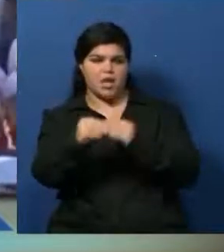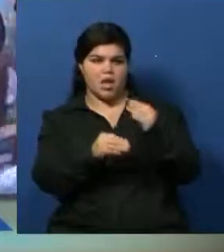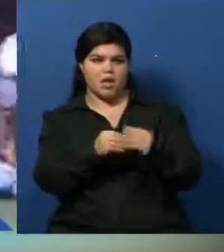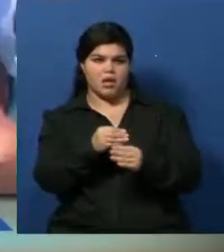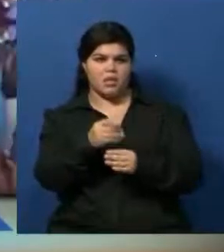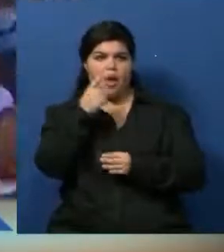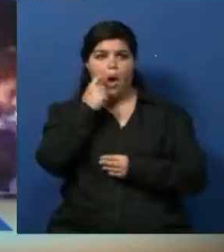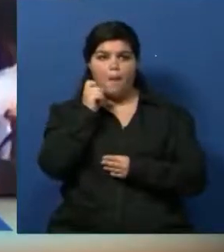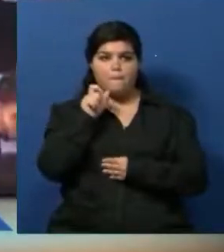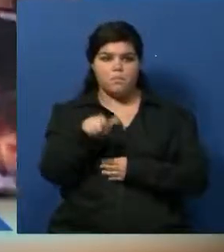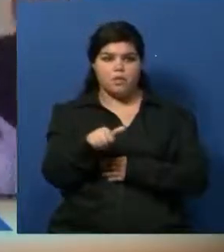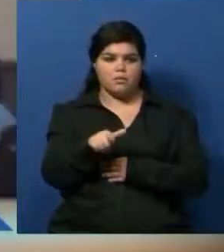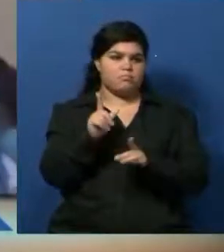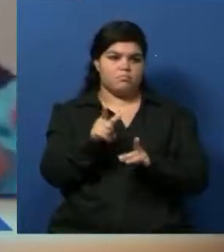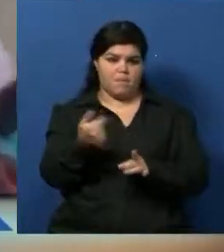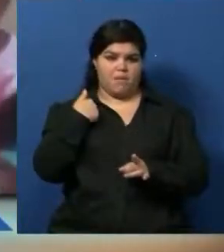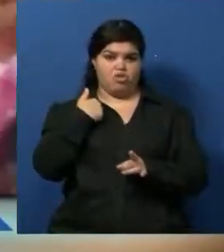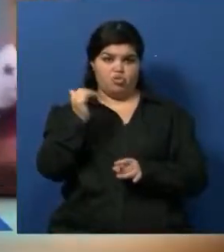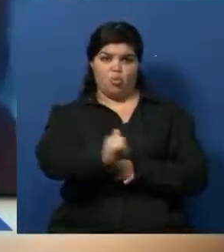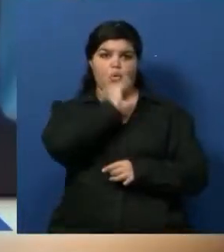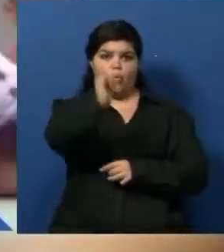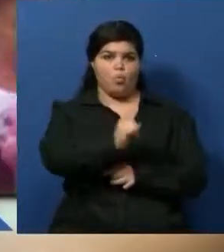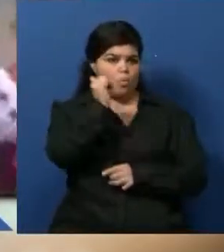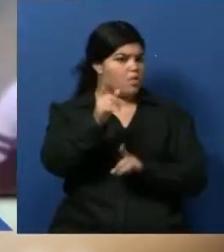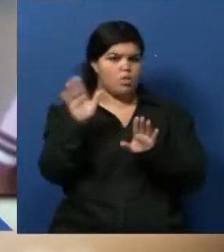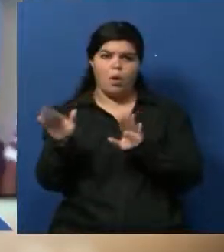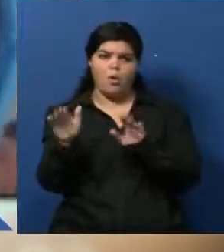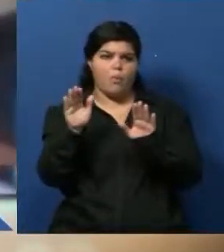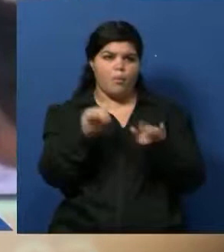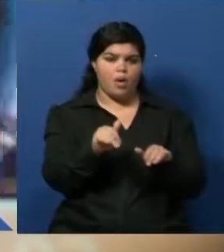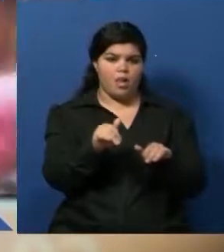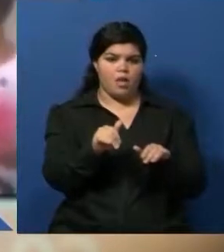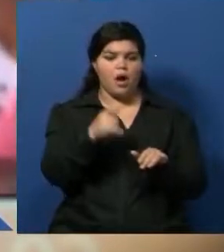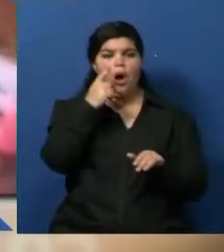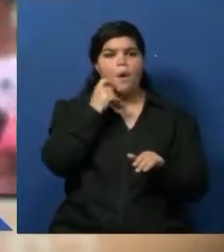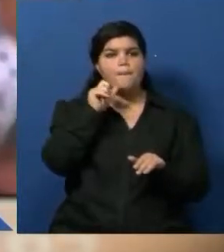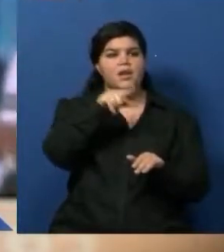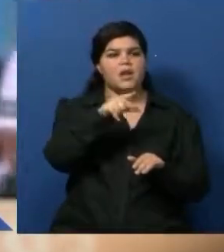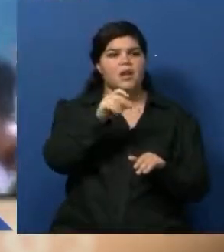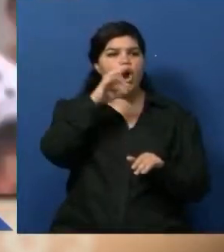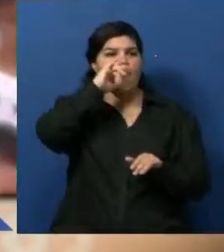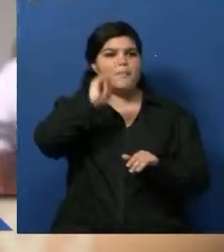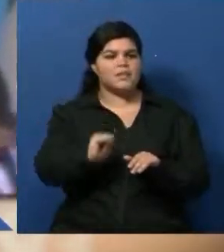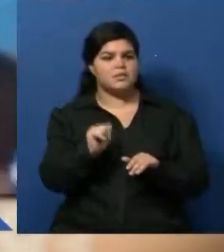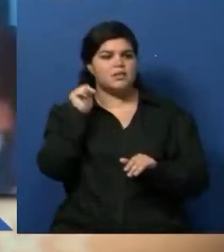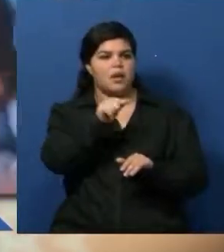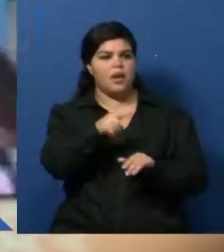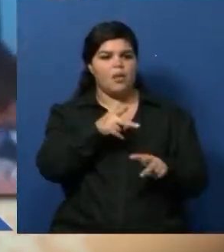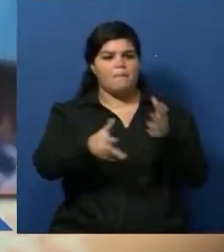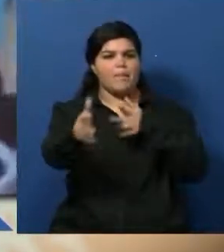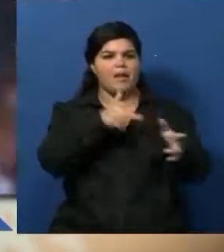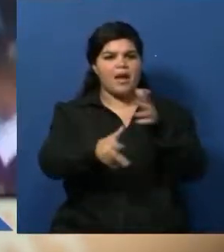Balbo es la que acabo de contar, de que Gómez mató a un hermano de Balbo en una